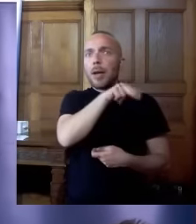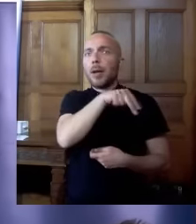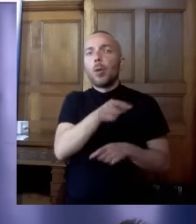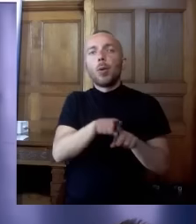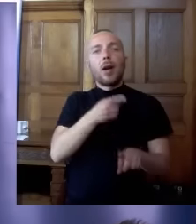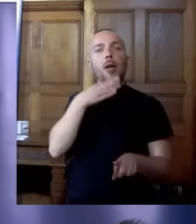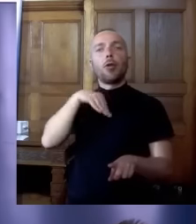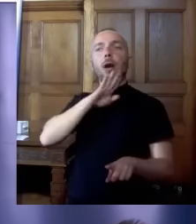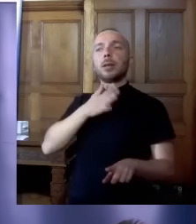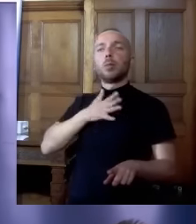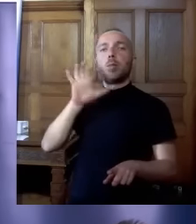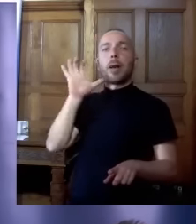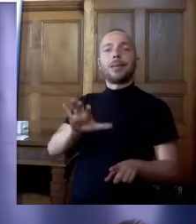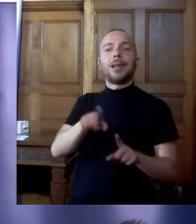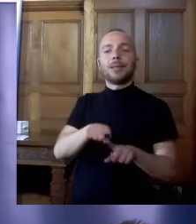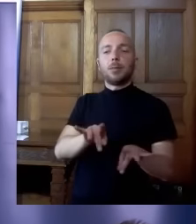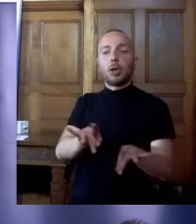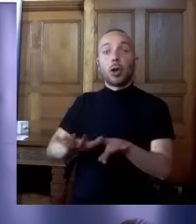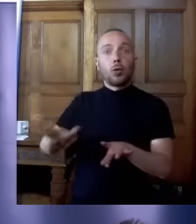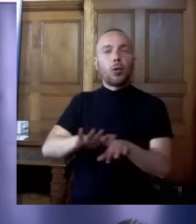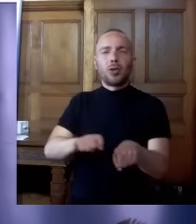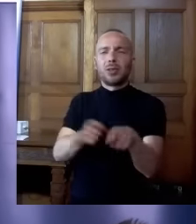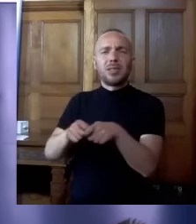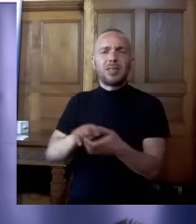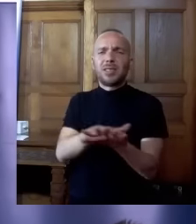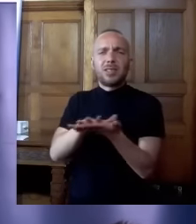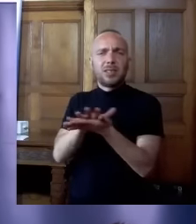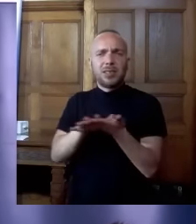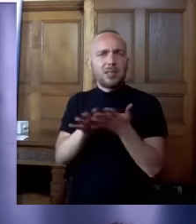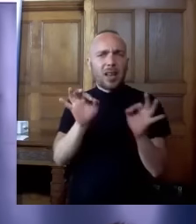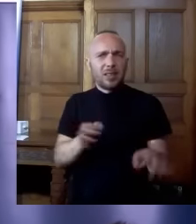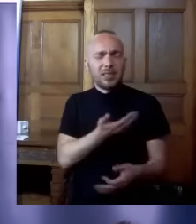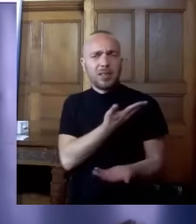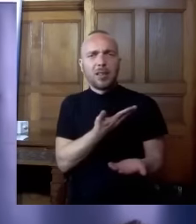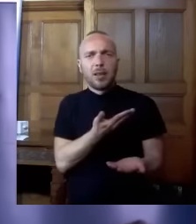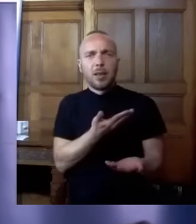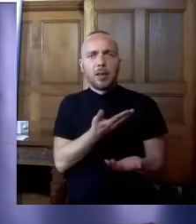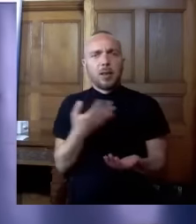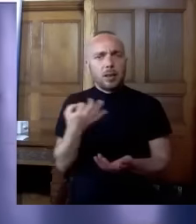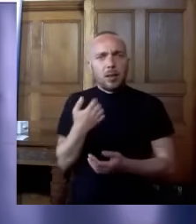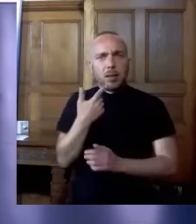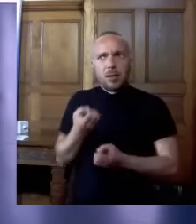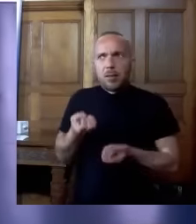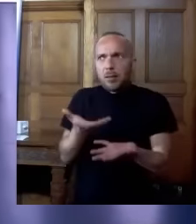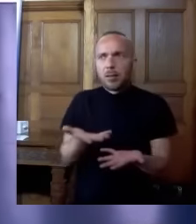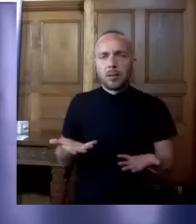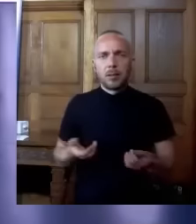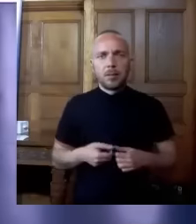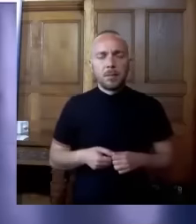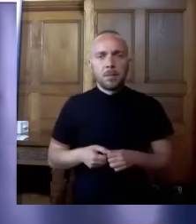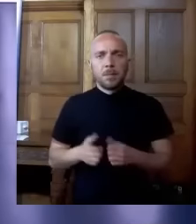llena la boca de patria pero destruye nuestro territorio Y esto es lo que esto es algo que tenemos que es algo que tenemos que